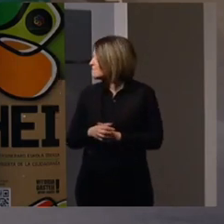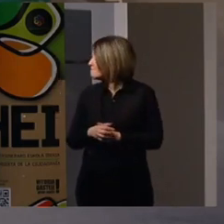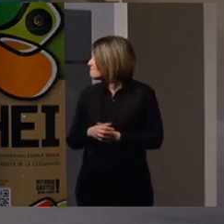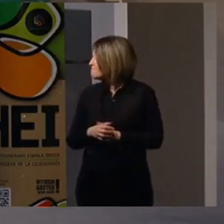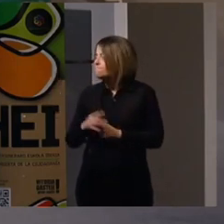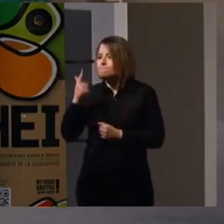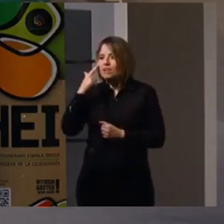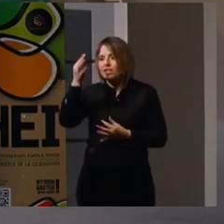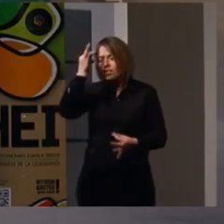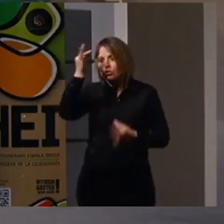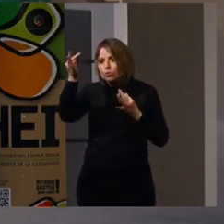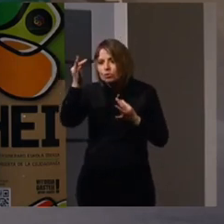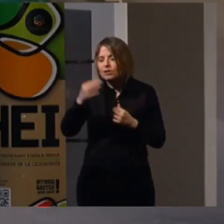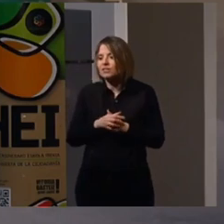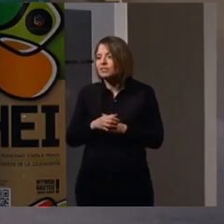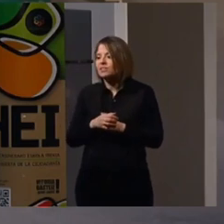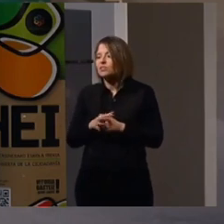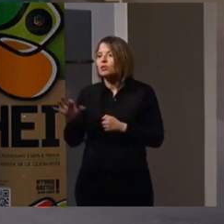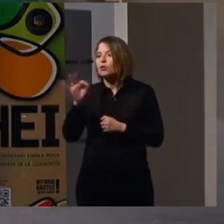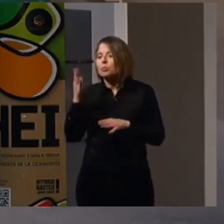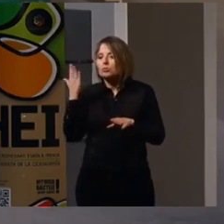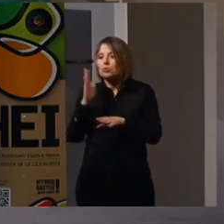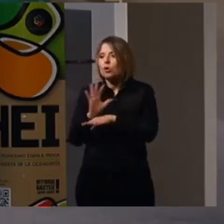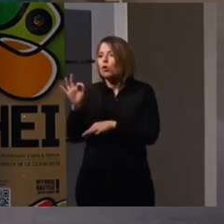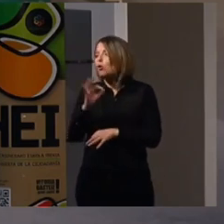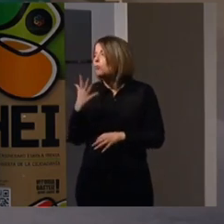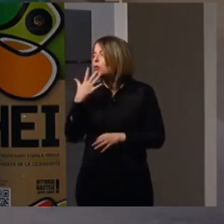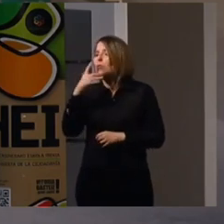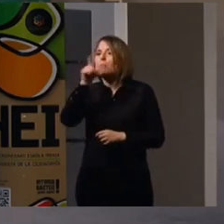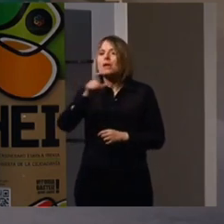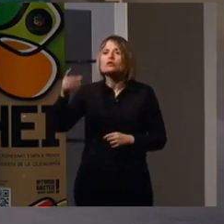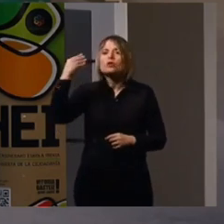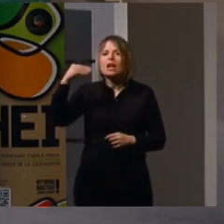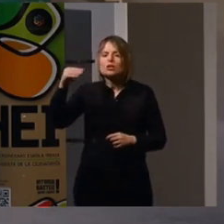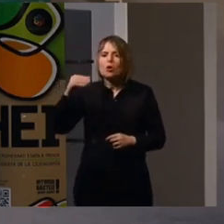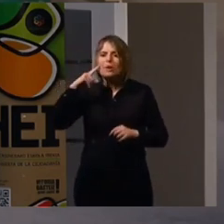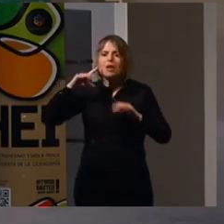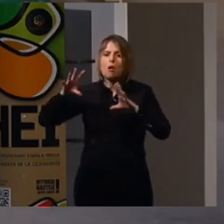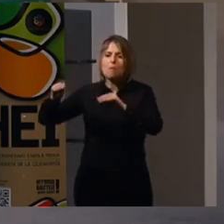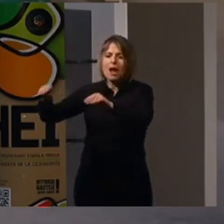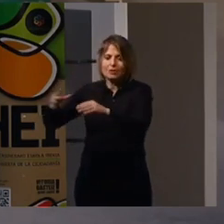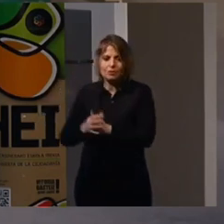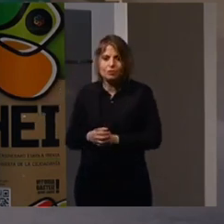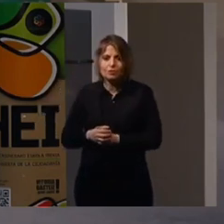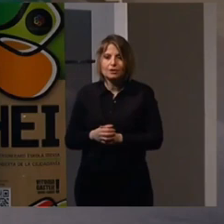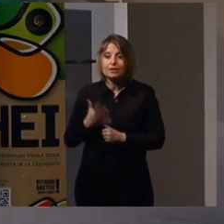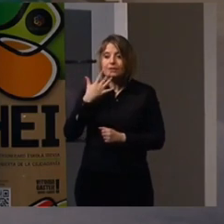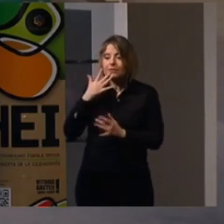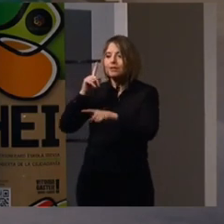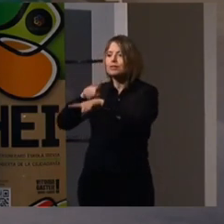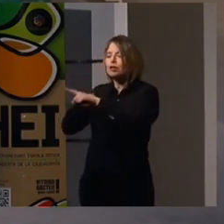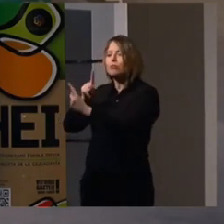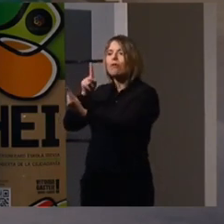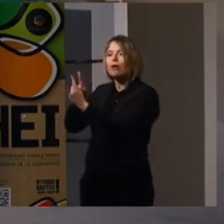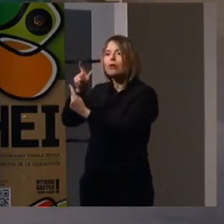¿no? En lo concreto, ¿no? En las personas concretas. O es que los jóvenes de hoy son unos blandos, pues cuando se pasa tiempo con gente joven,